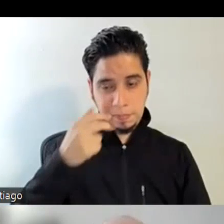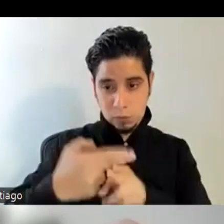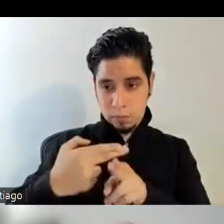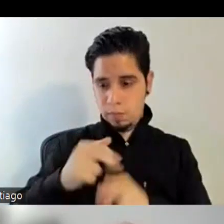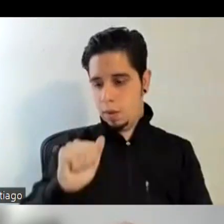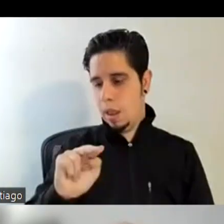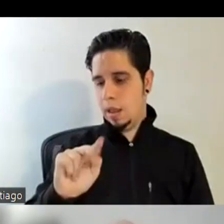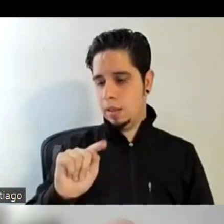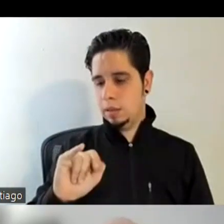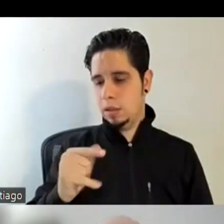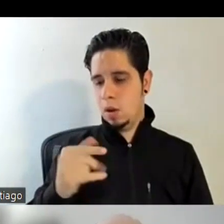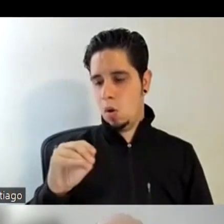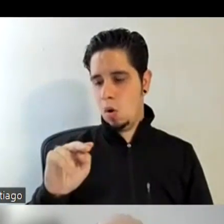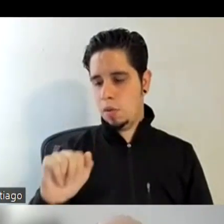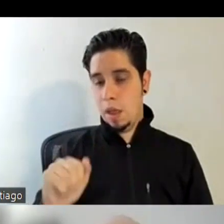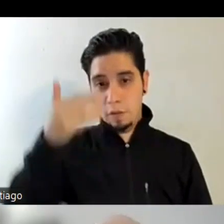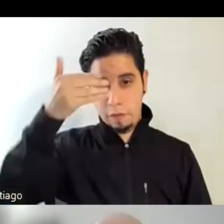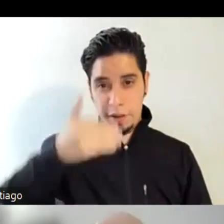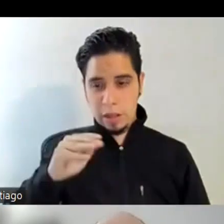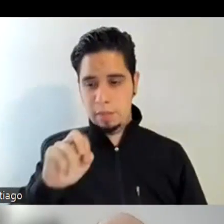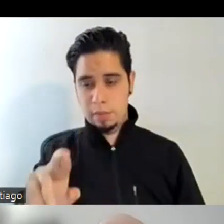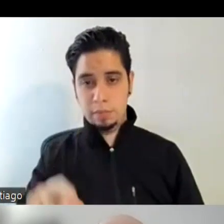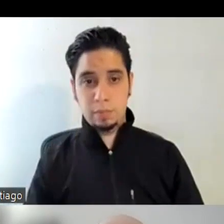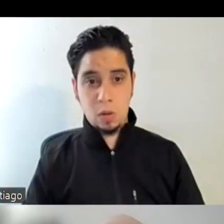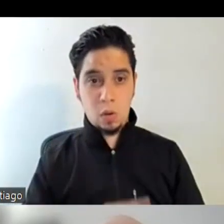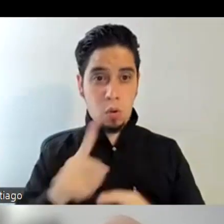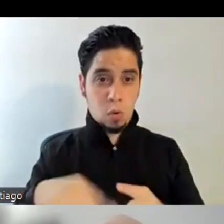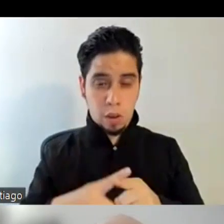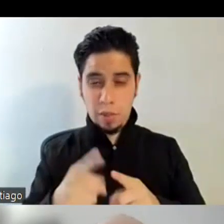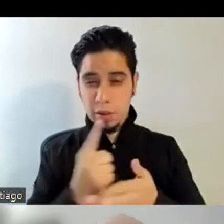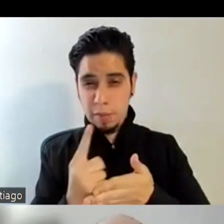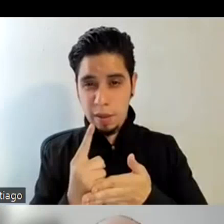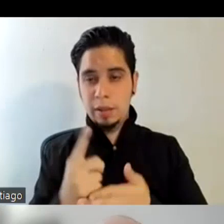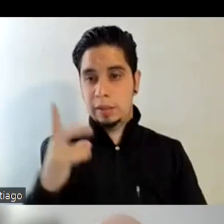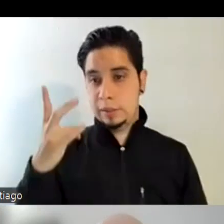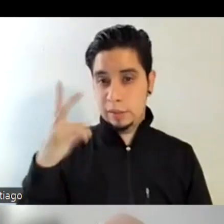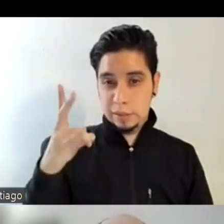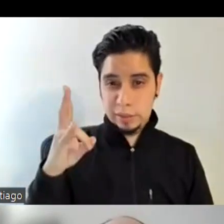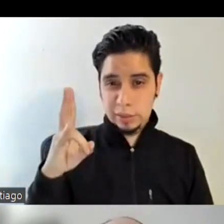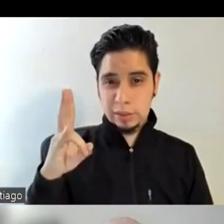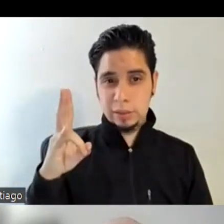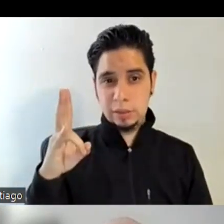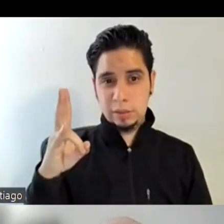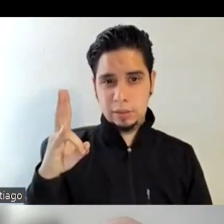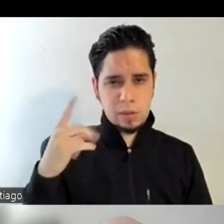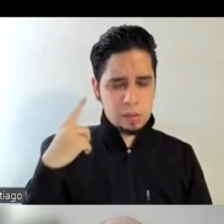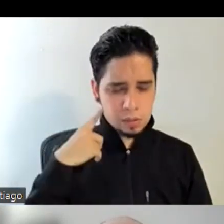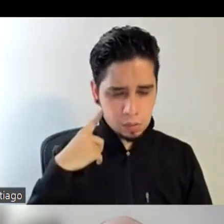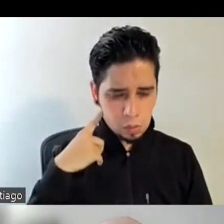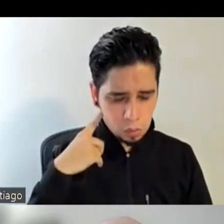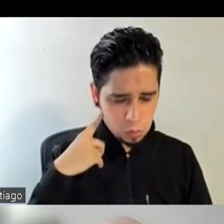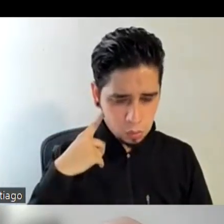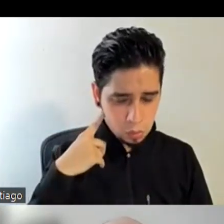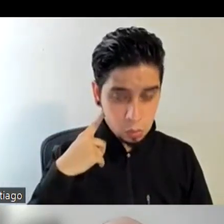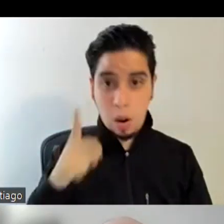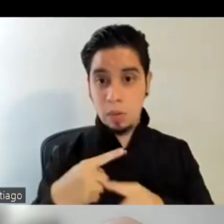Y entonces vamos a decir rapidito que es el fin de semana del 17 y del 17, bueno, ¿eso es cuándo? Ay, la semana que